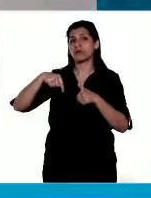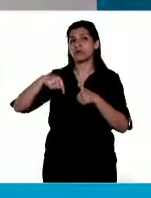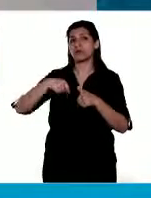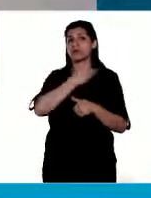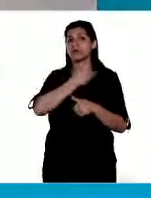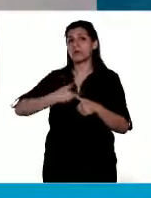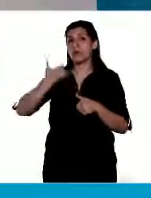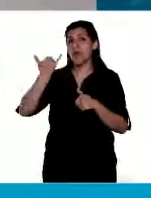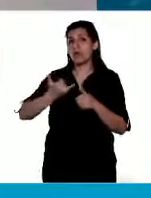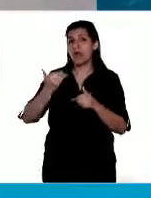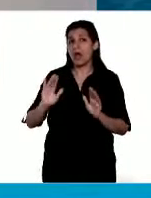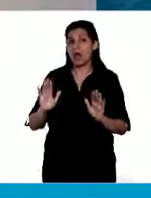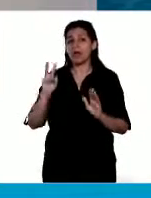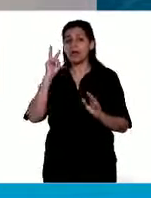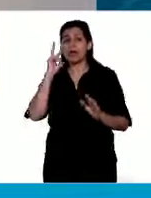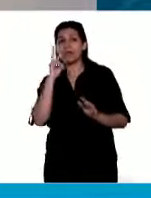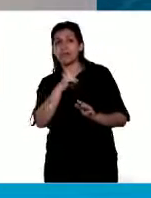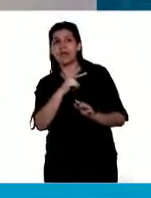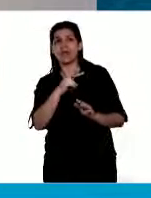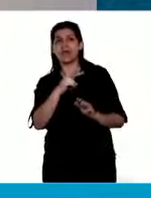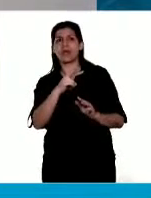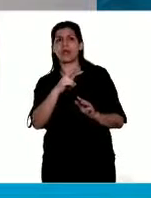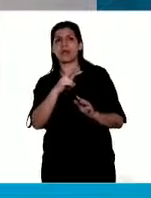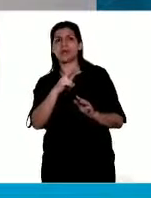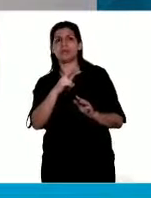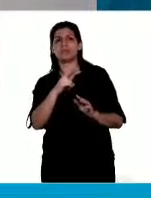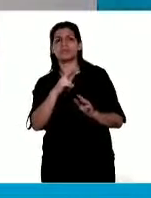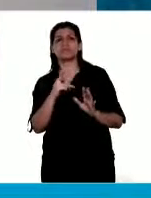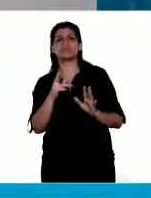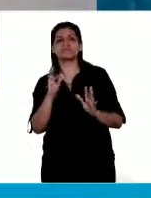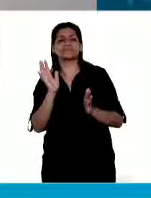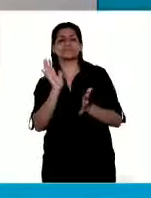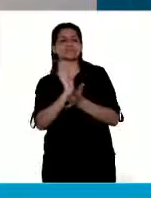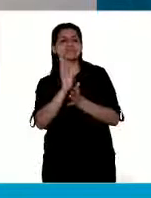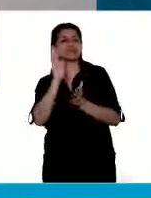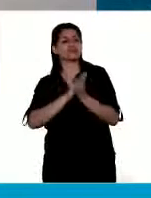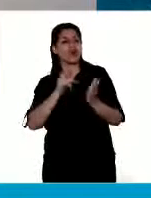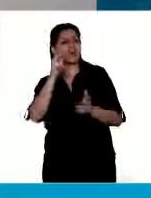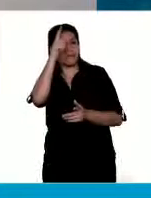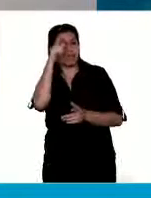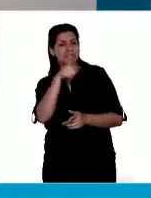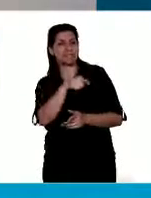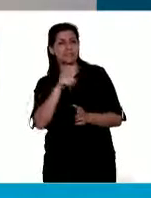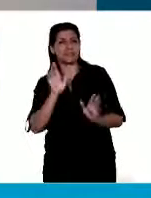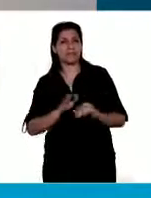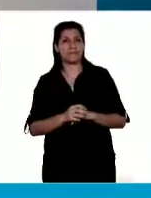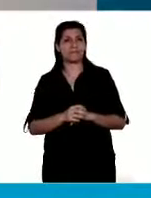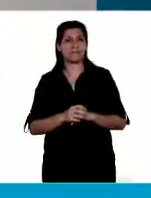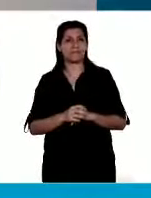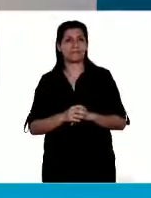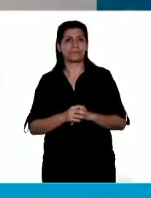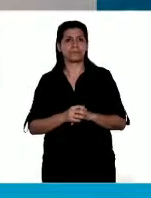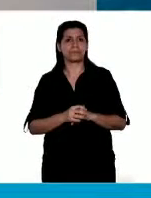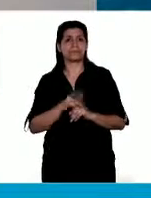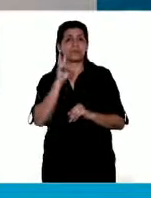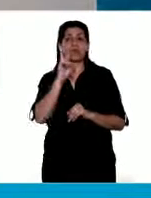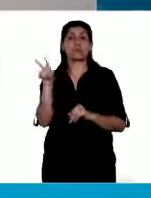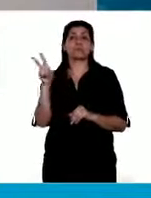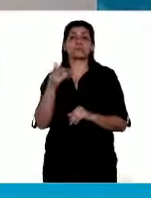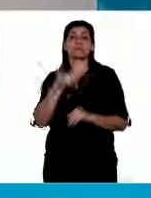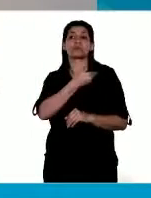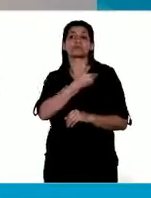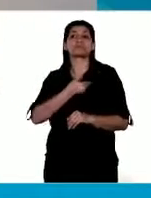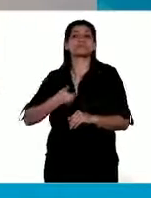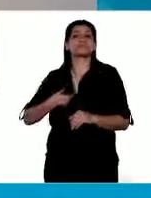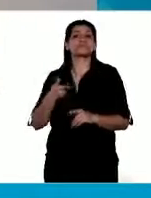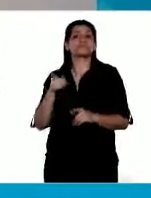tiene una visión cosificada de los policías. Lo hemos visto al gobernador en hospitales abrazando enfermeros, lo